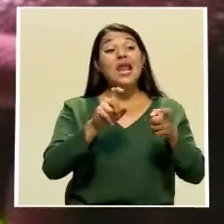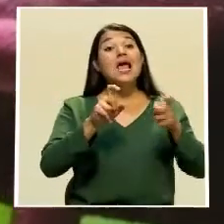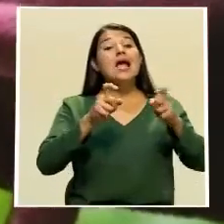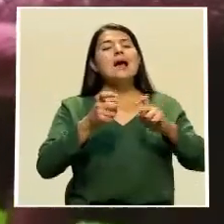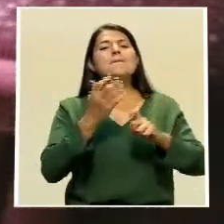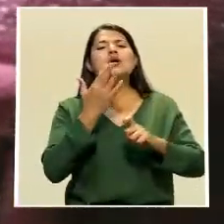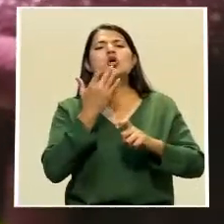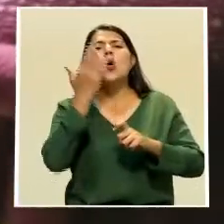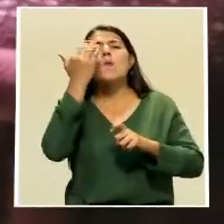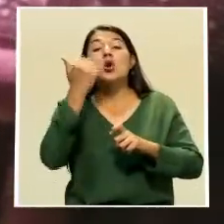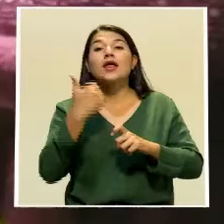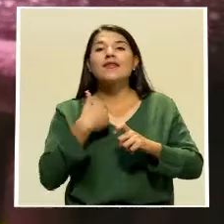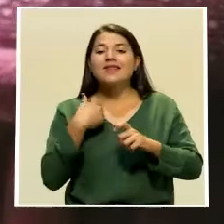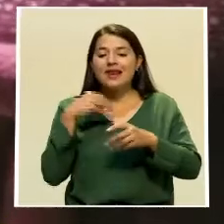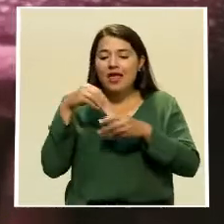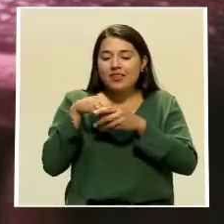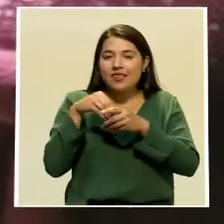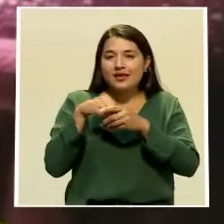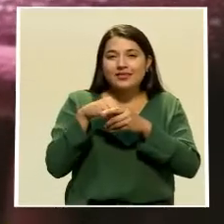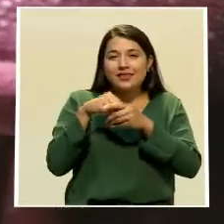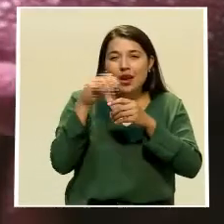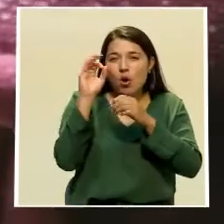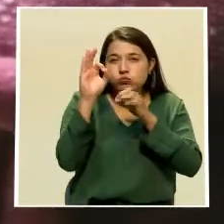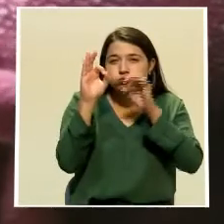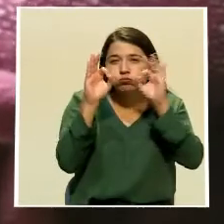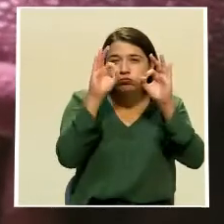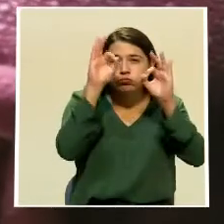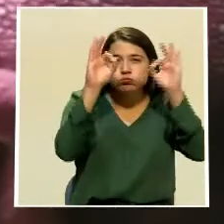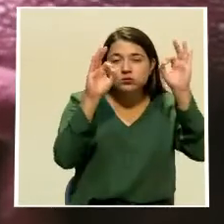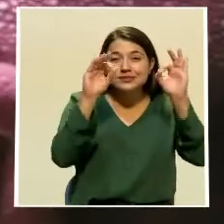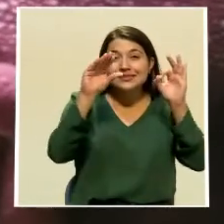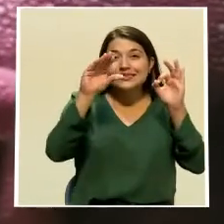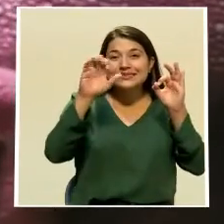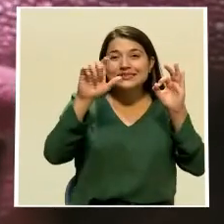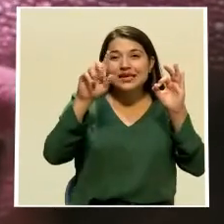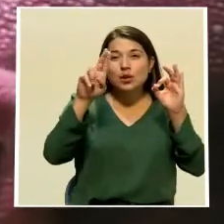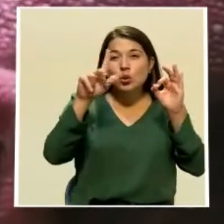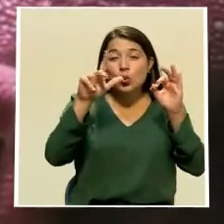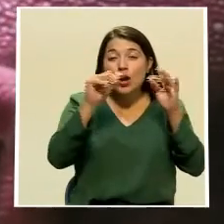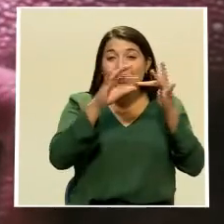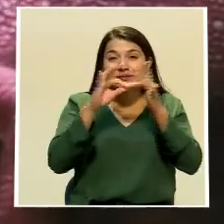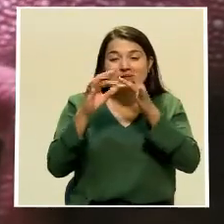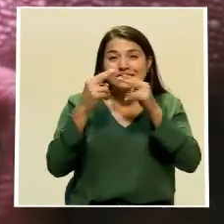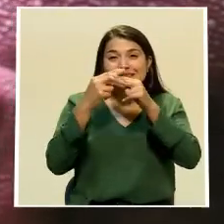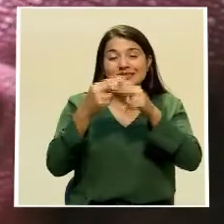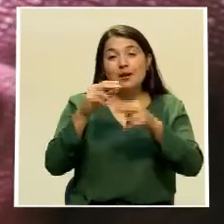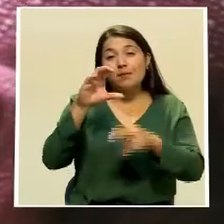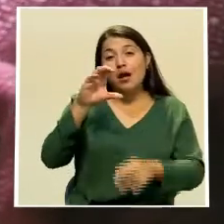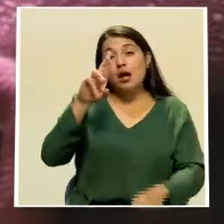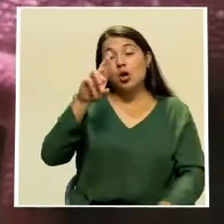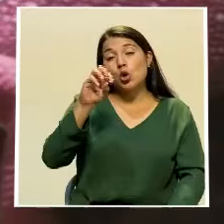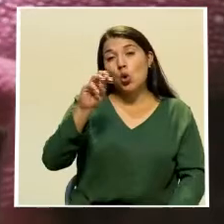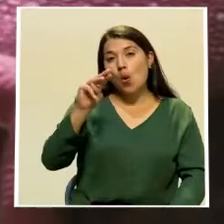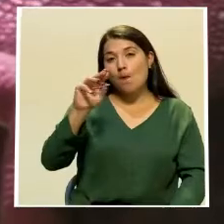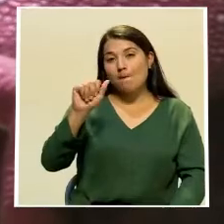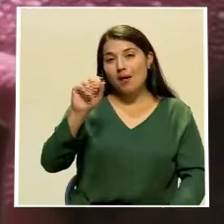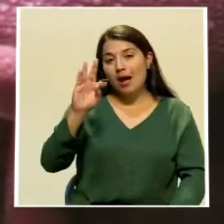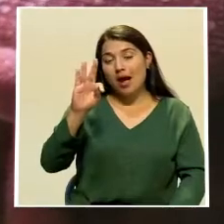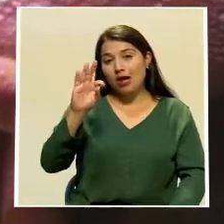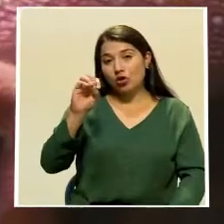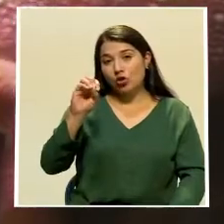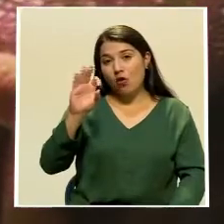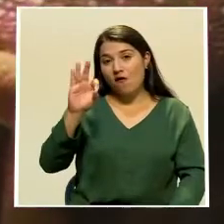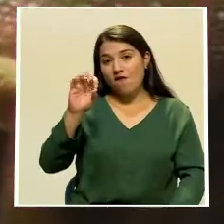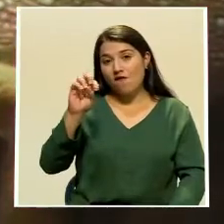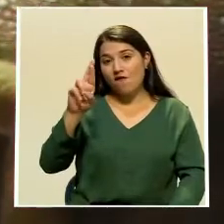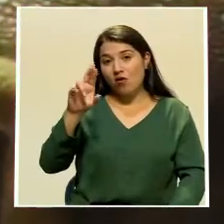a una batería de pigmentos que contienen en unas células especiales llamadas cromatóforos. Estos pigmentos